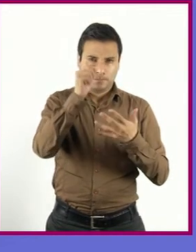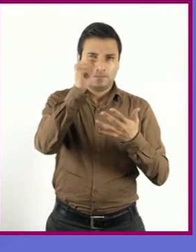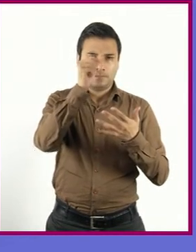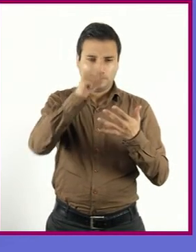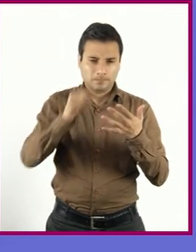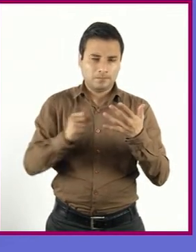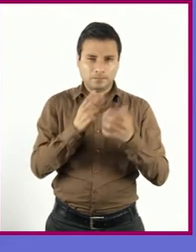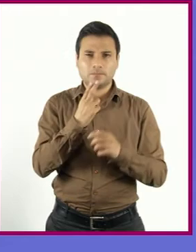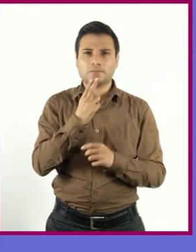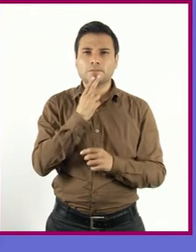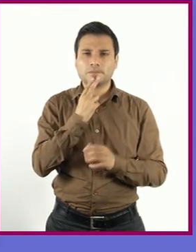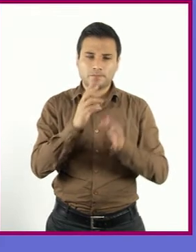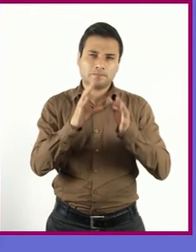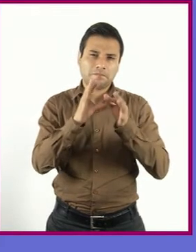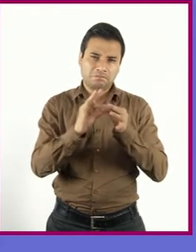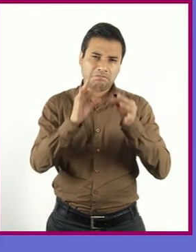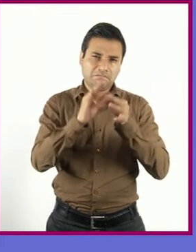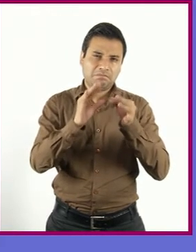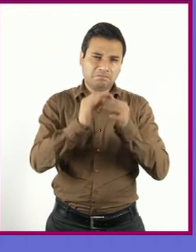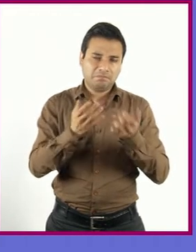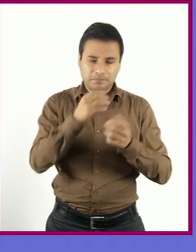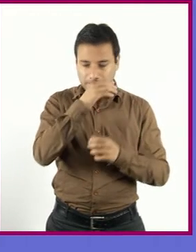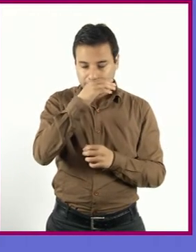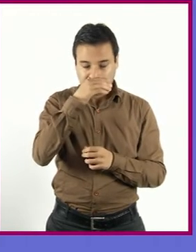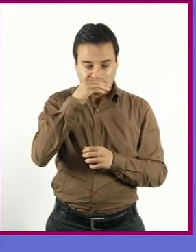atleta, algunos vocabularios deportivos.